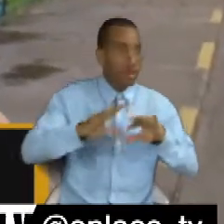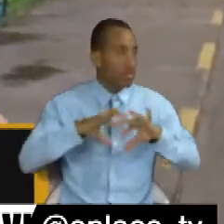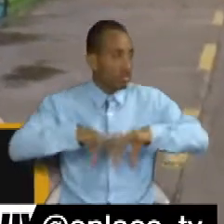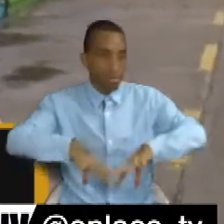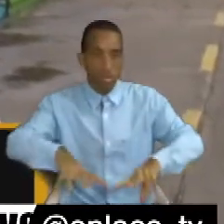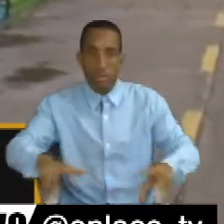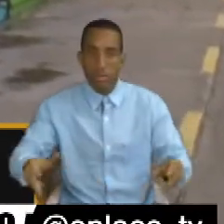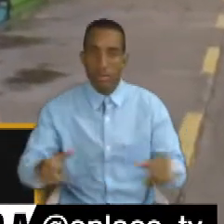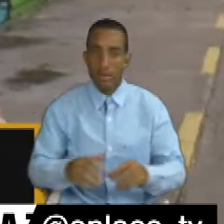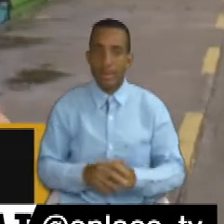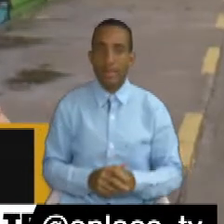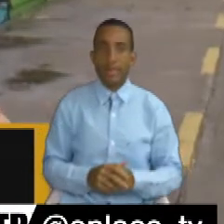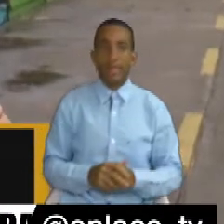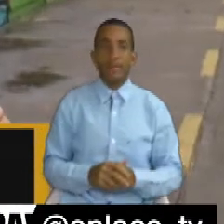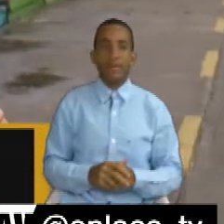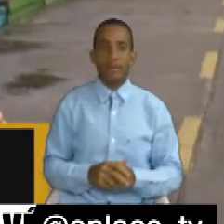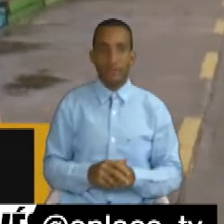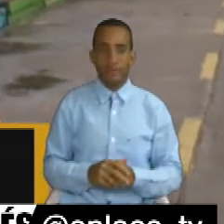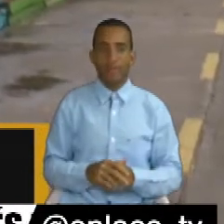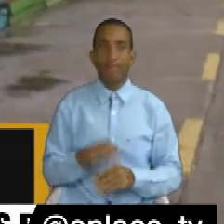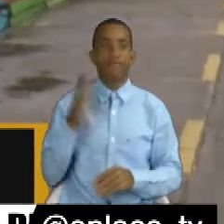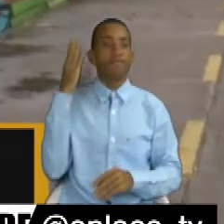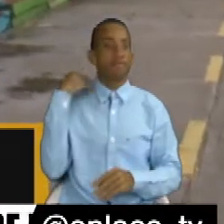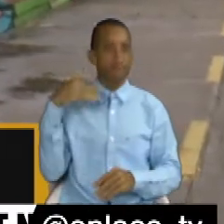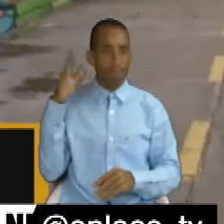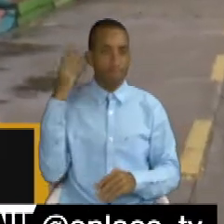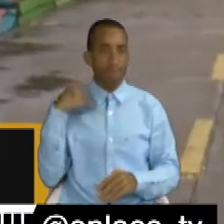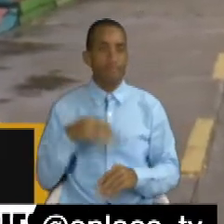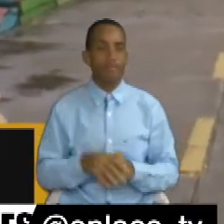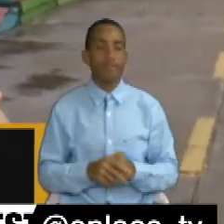es... Como les decía anteriormente, estamos